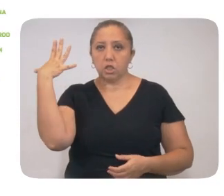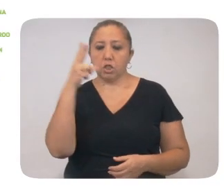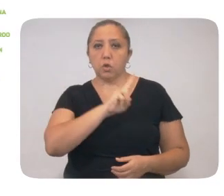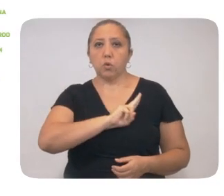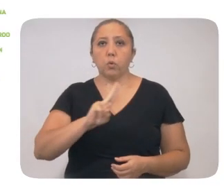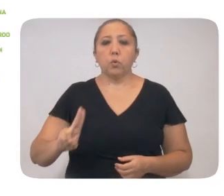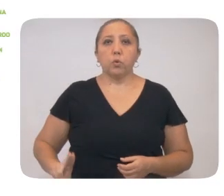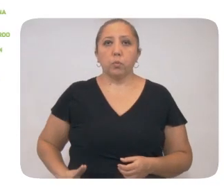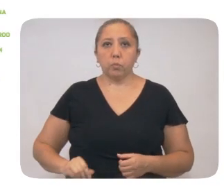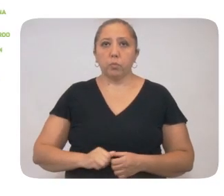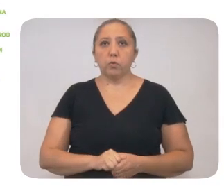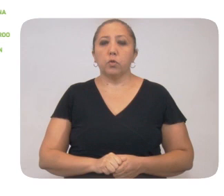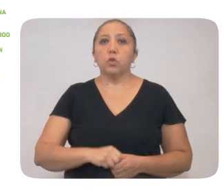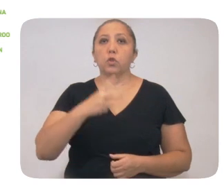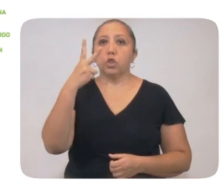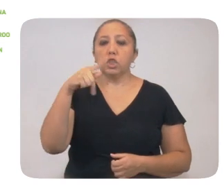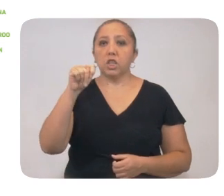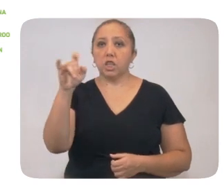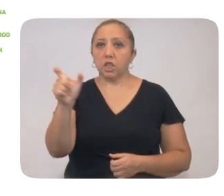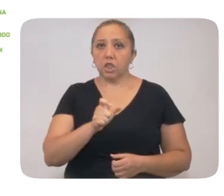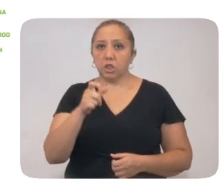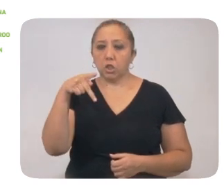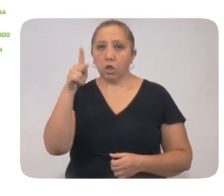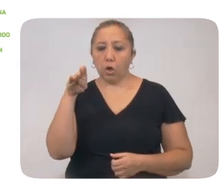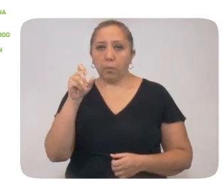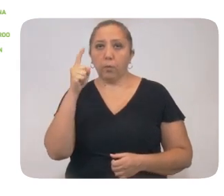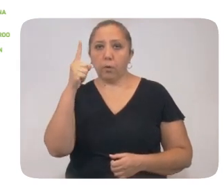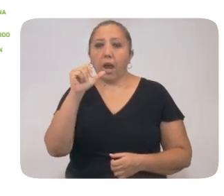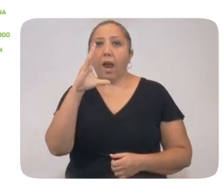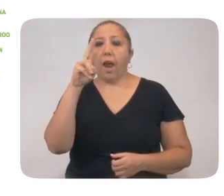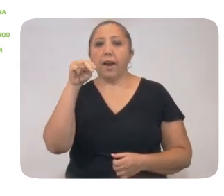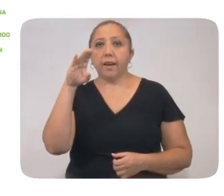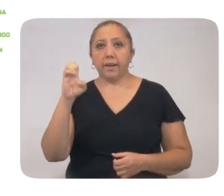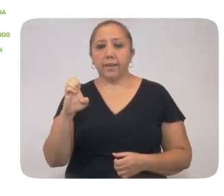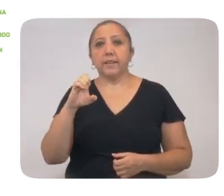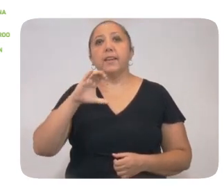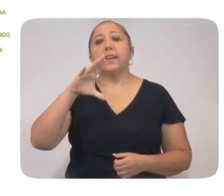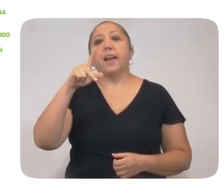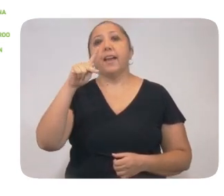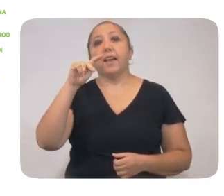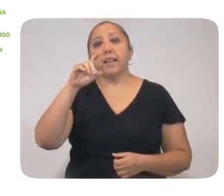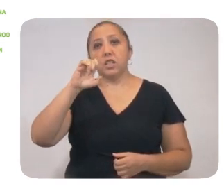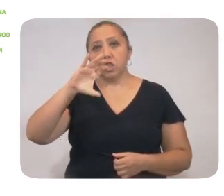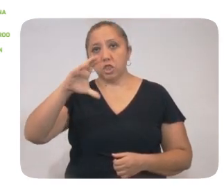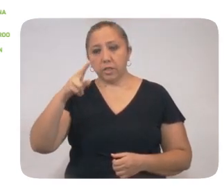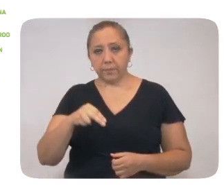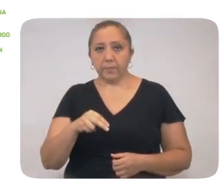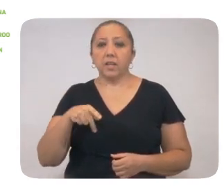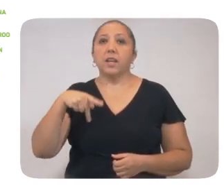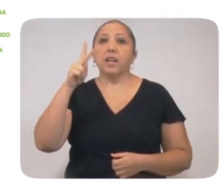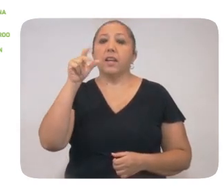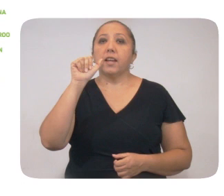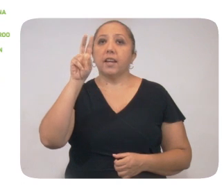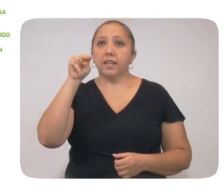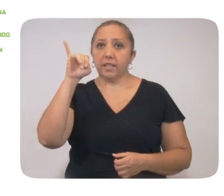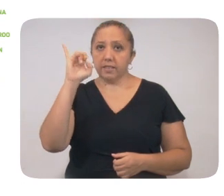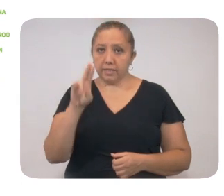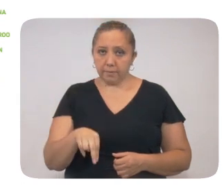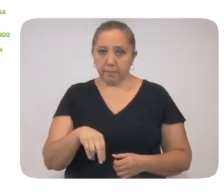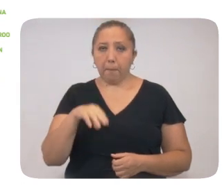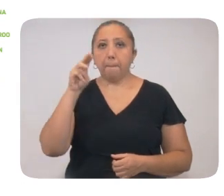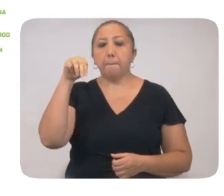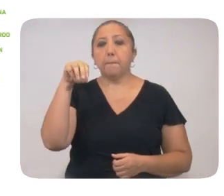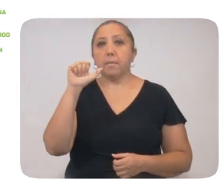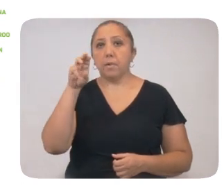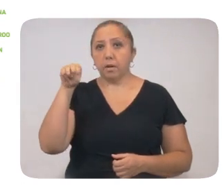Humán, 2 en Tixkokob, 1 en Acanqué, Cacalchen, Joctún, Canacín, Mama, Tamec